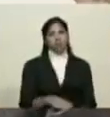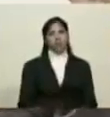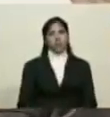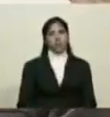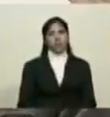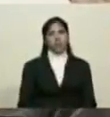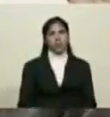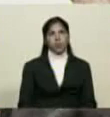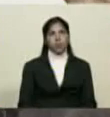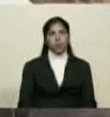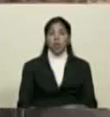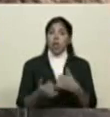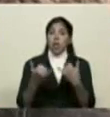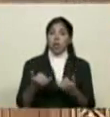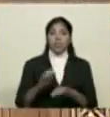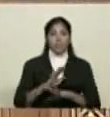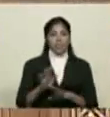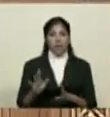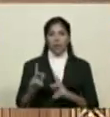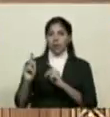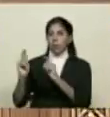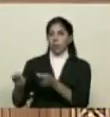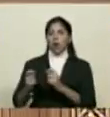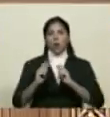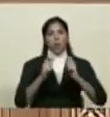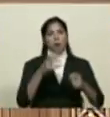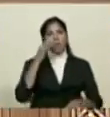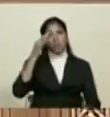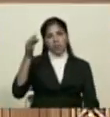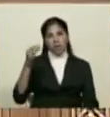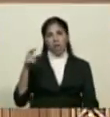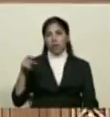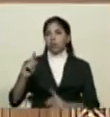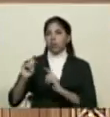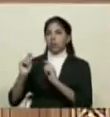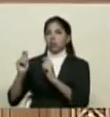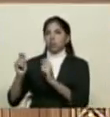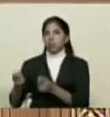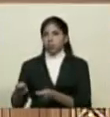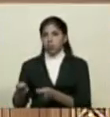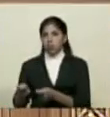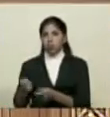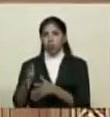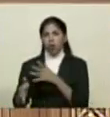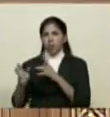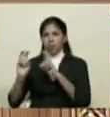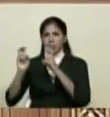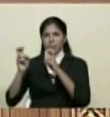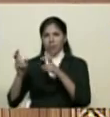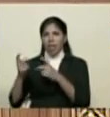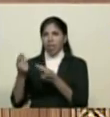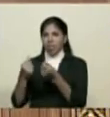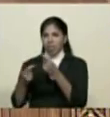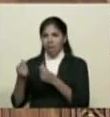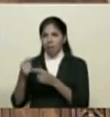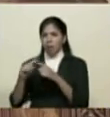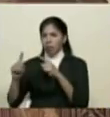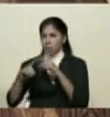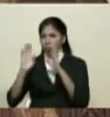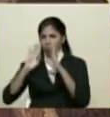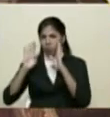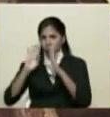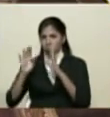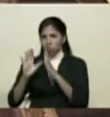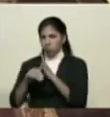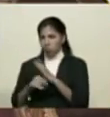Aquí hemos designado ya 2 fiscales. Uno con competencia en legitimación de capitales y otro delito contra la corrupción